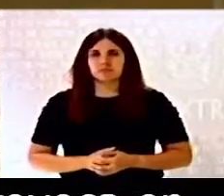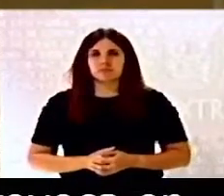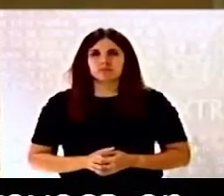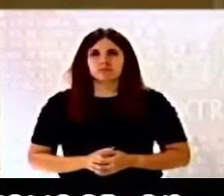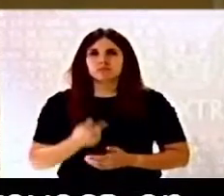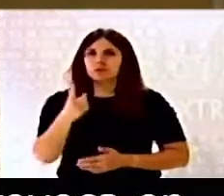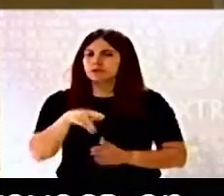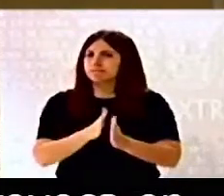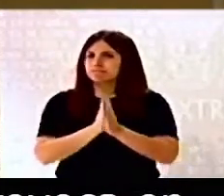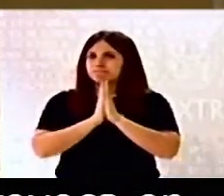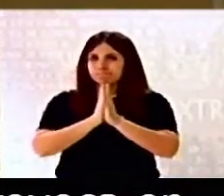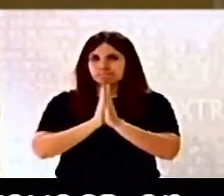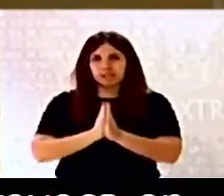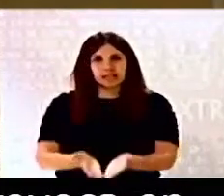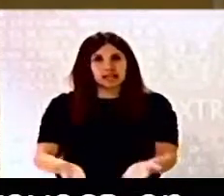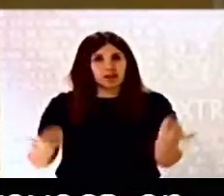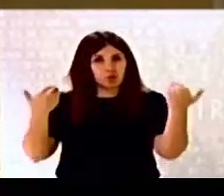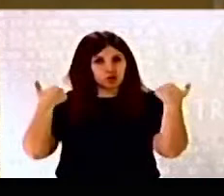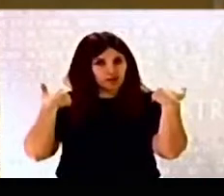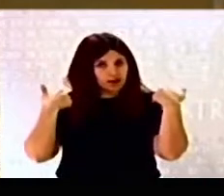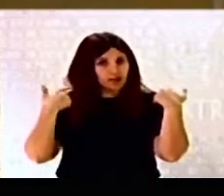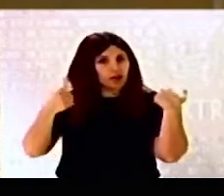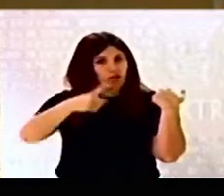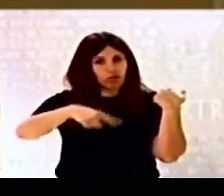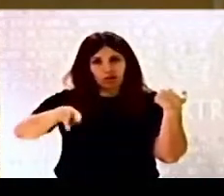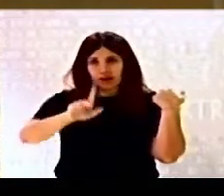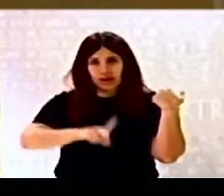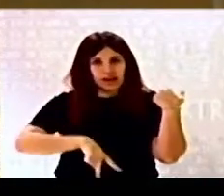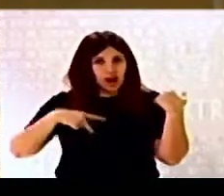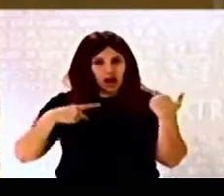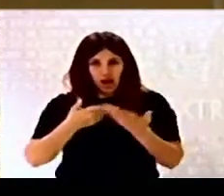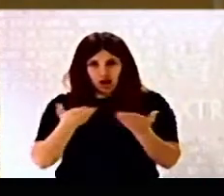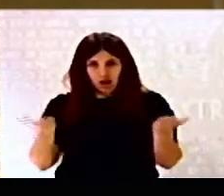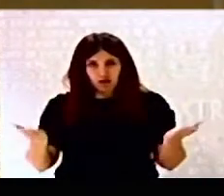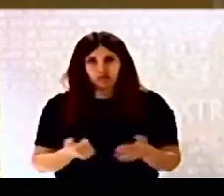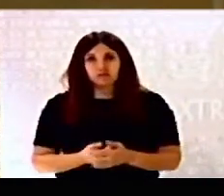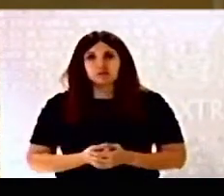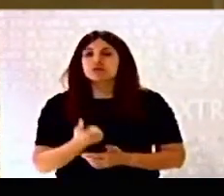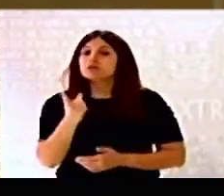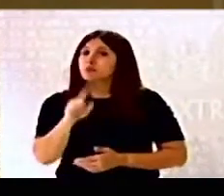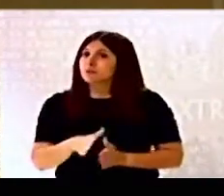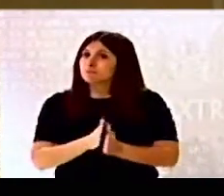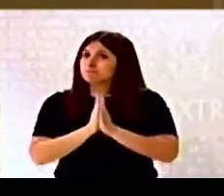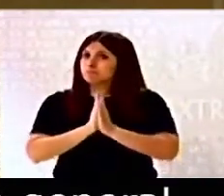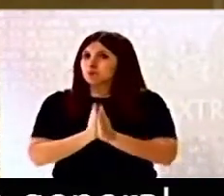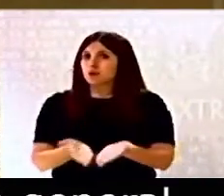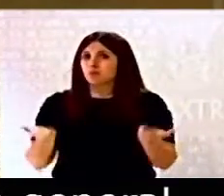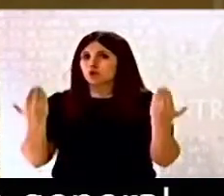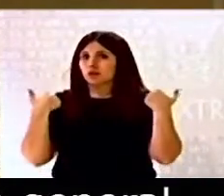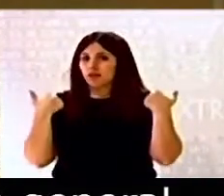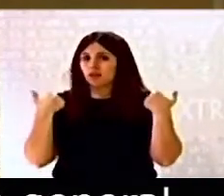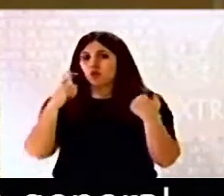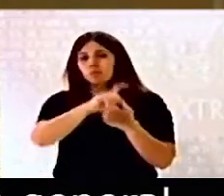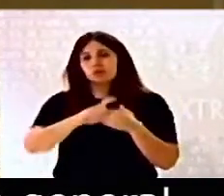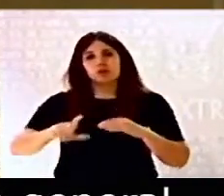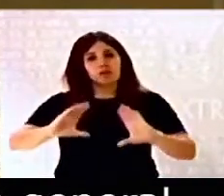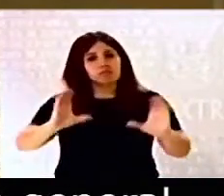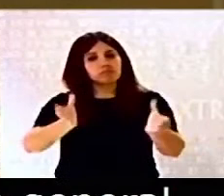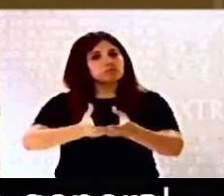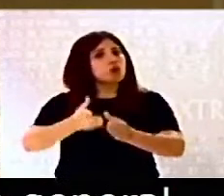Apelo a la responsabilidad de la población en general, pero apelo fundamentalmente a la responsabilidad de la población joven.